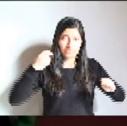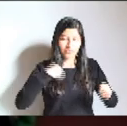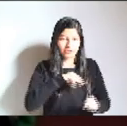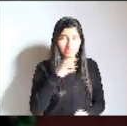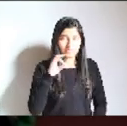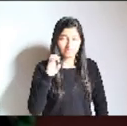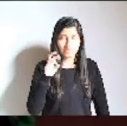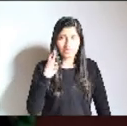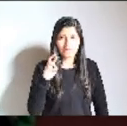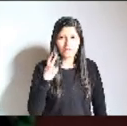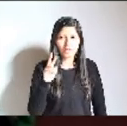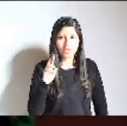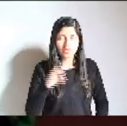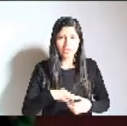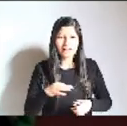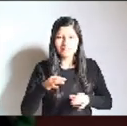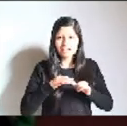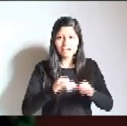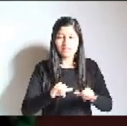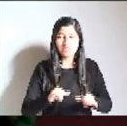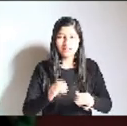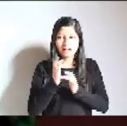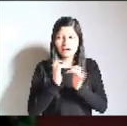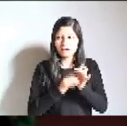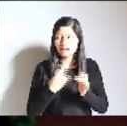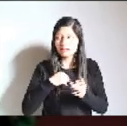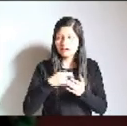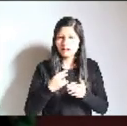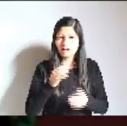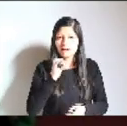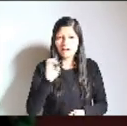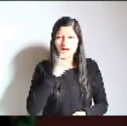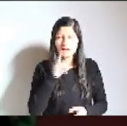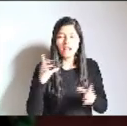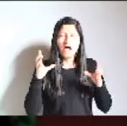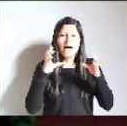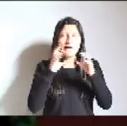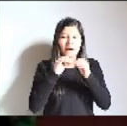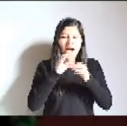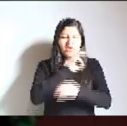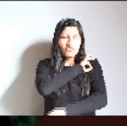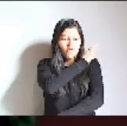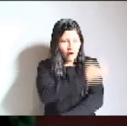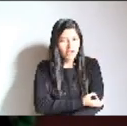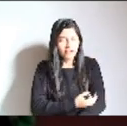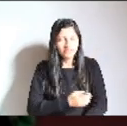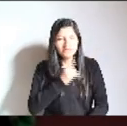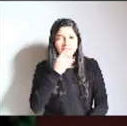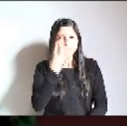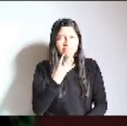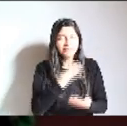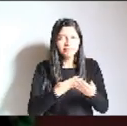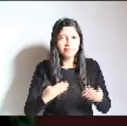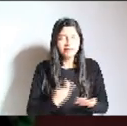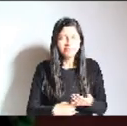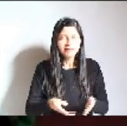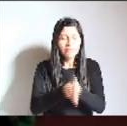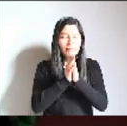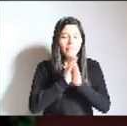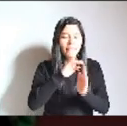nos ayudará también a que nuestra fe sea mucho más sólida. Son cuatro cosas que nos pide el